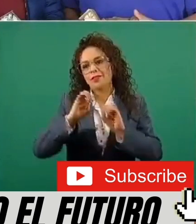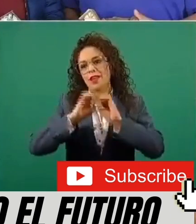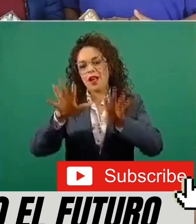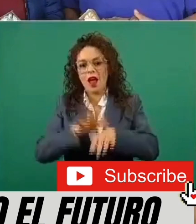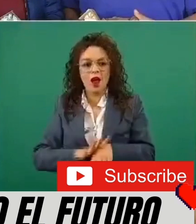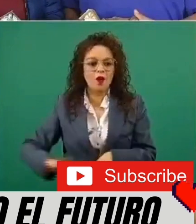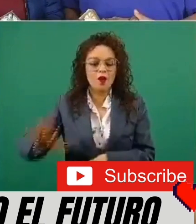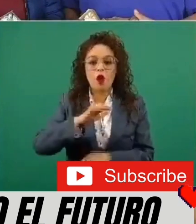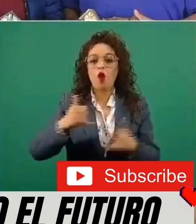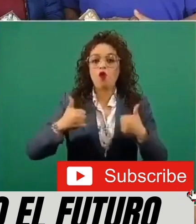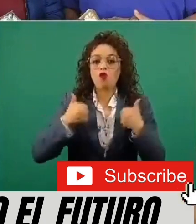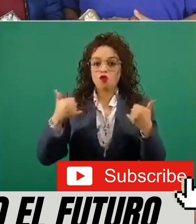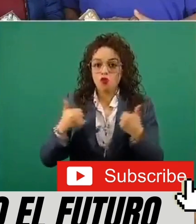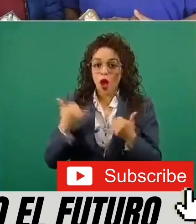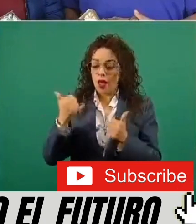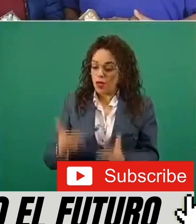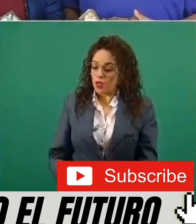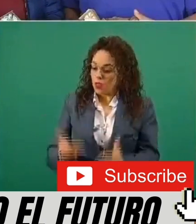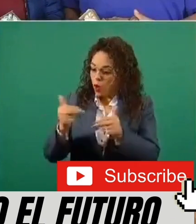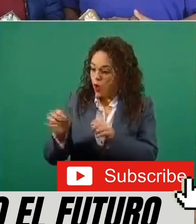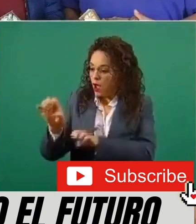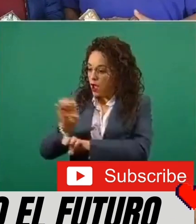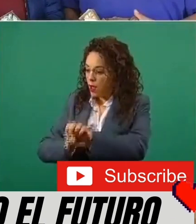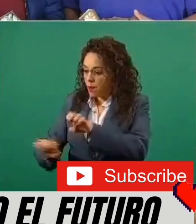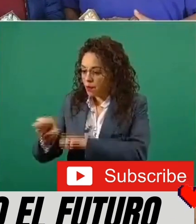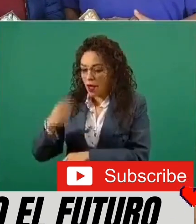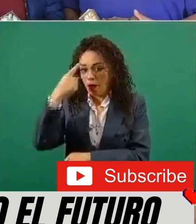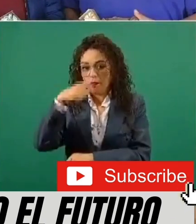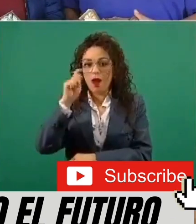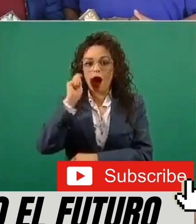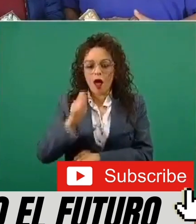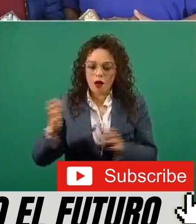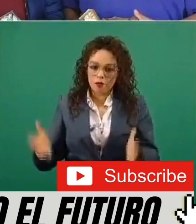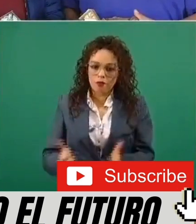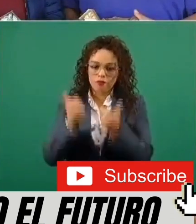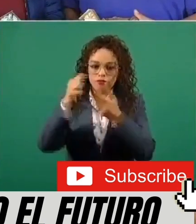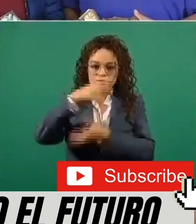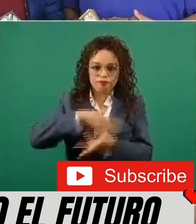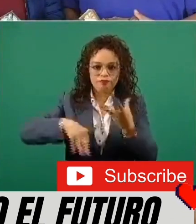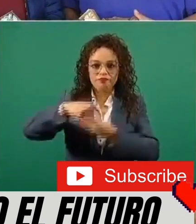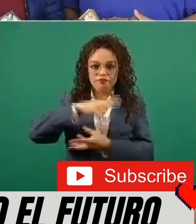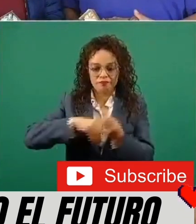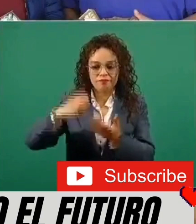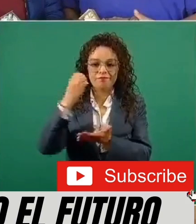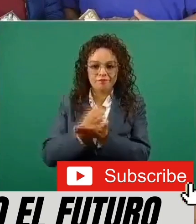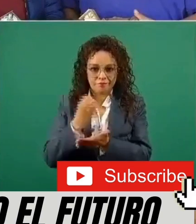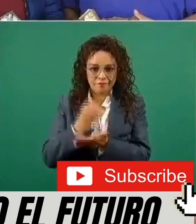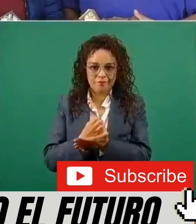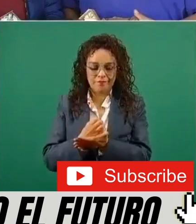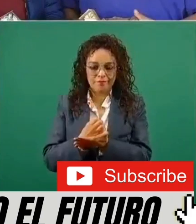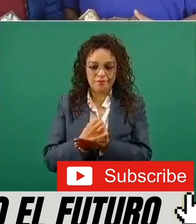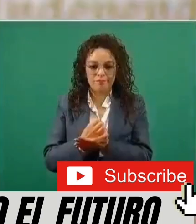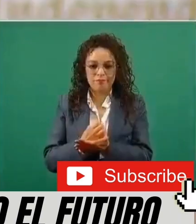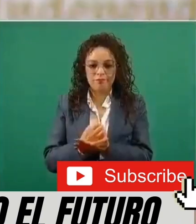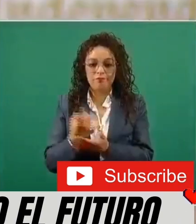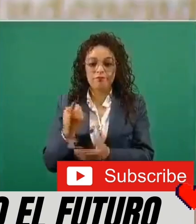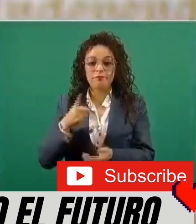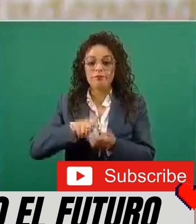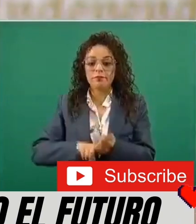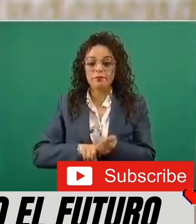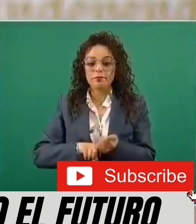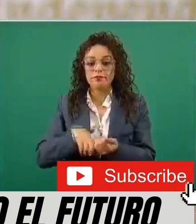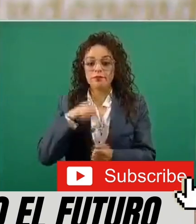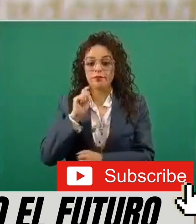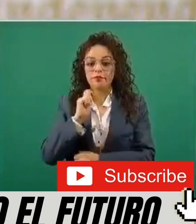fue así, por favor regálanos un like, suscríbete si no estás suscrito aquí en tu canal CNR para no perderte de